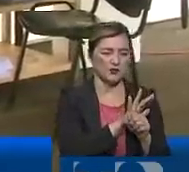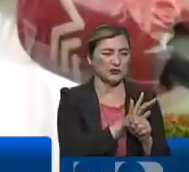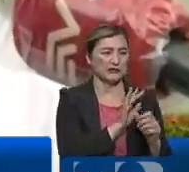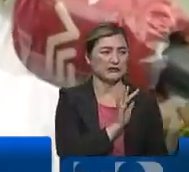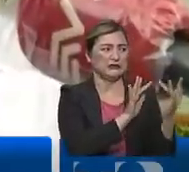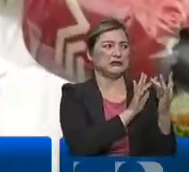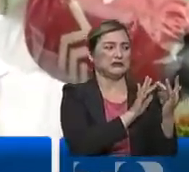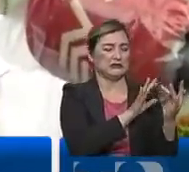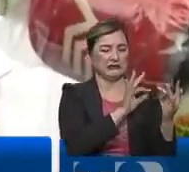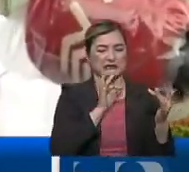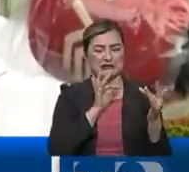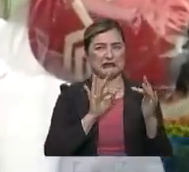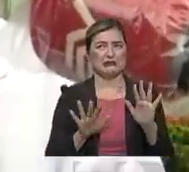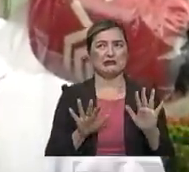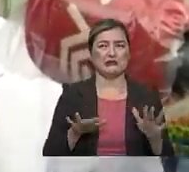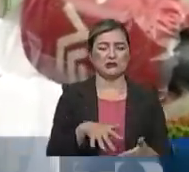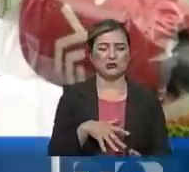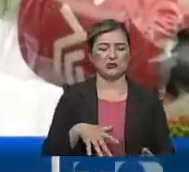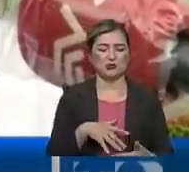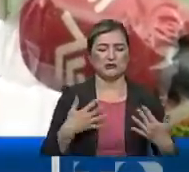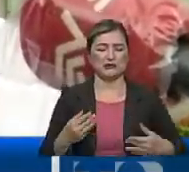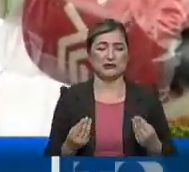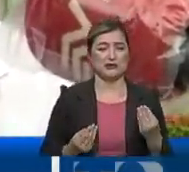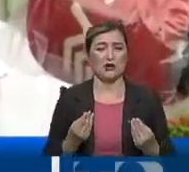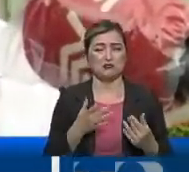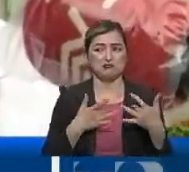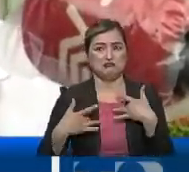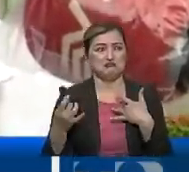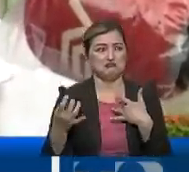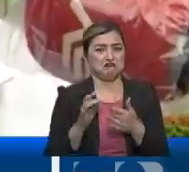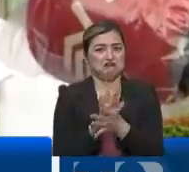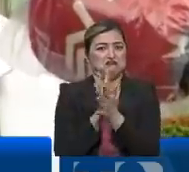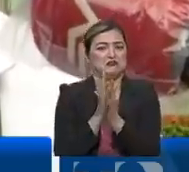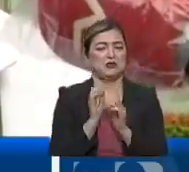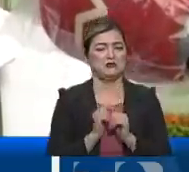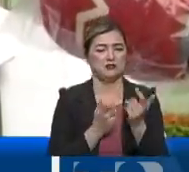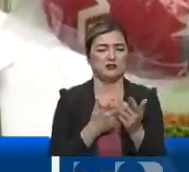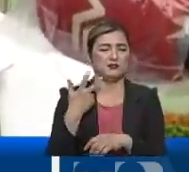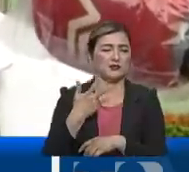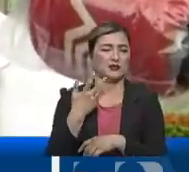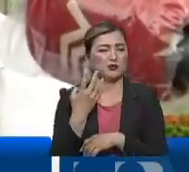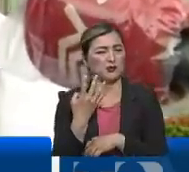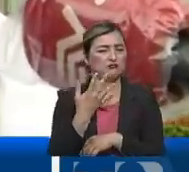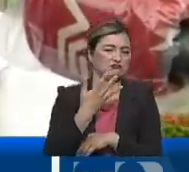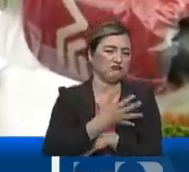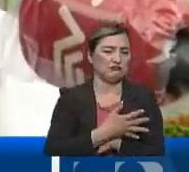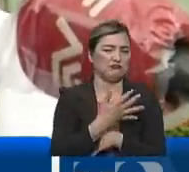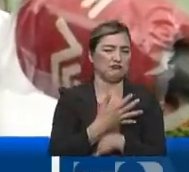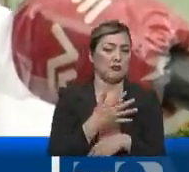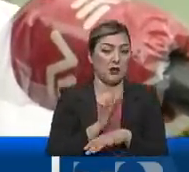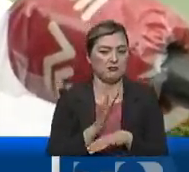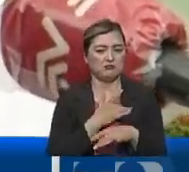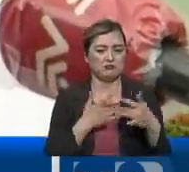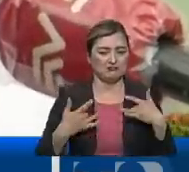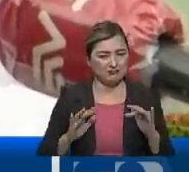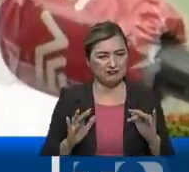5 días. Lo que se recomienda es esperar 3 a 5 días hasta que aparezcan los síntomas o hacerse la prueba